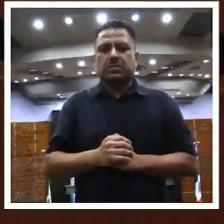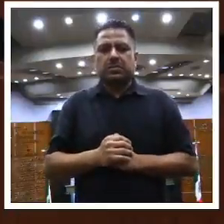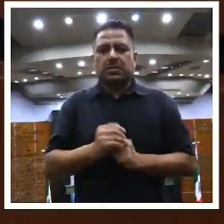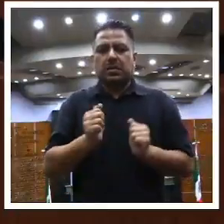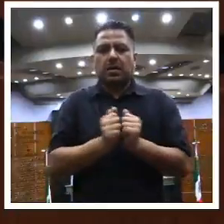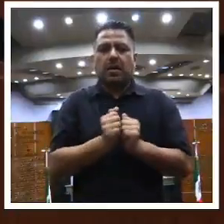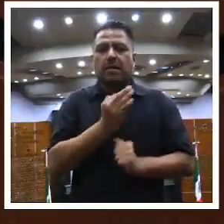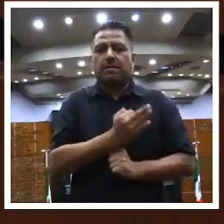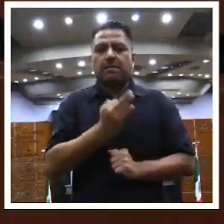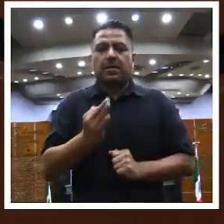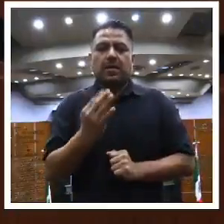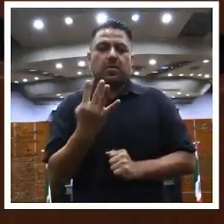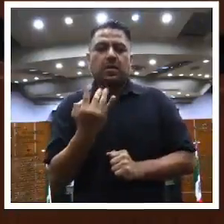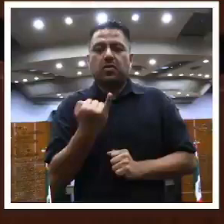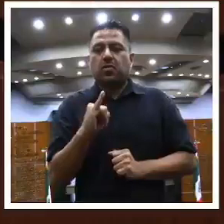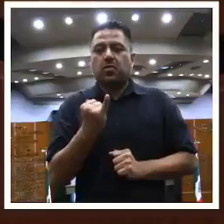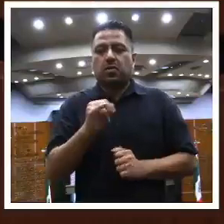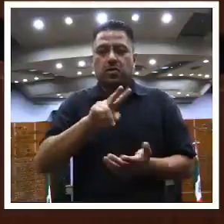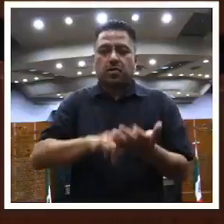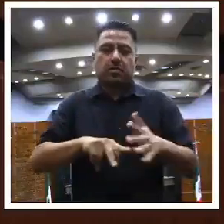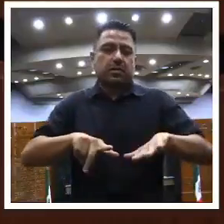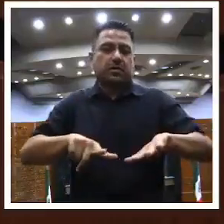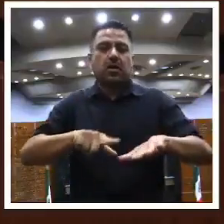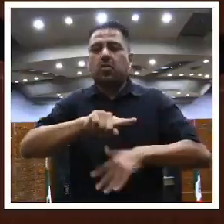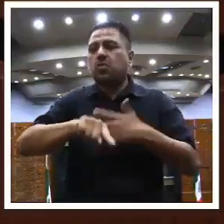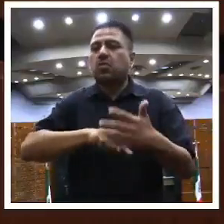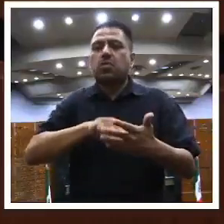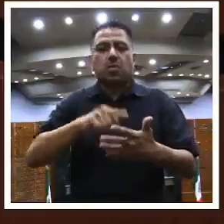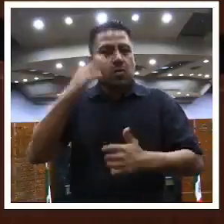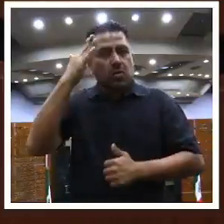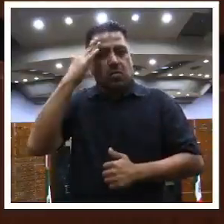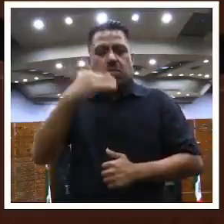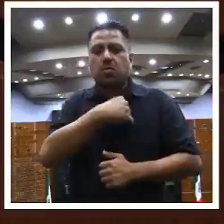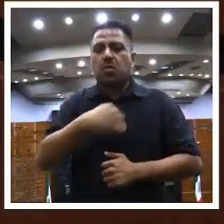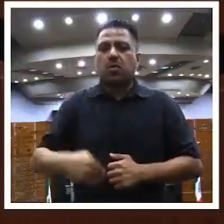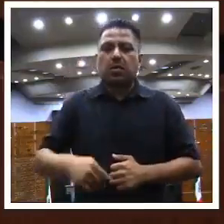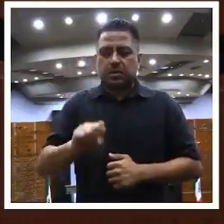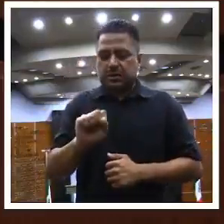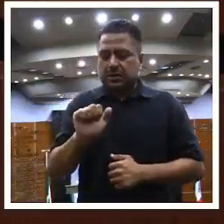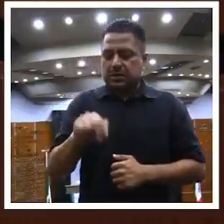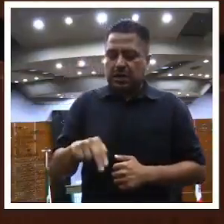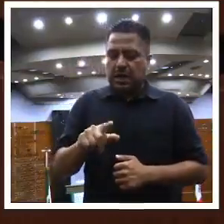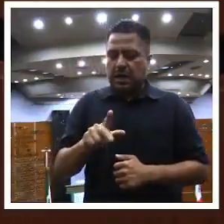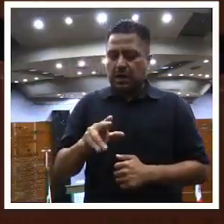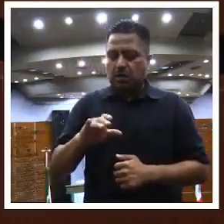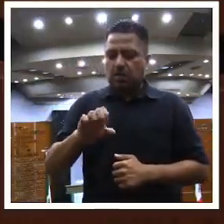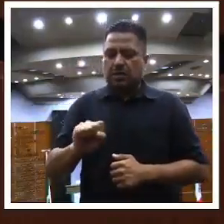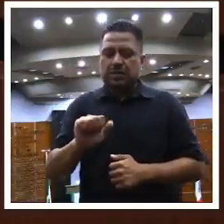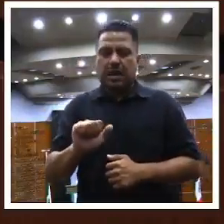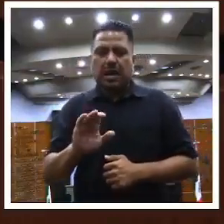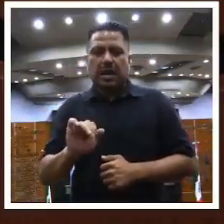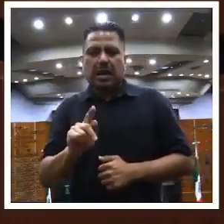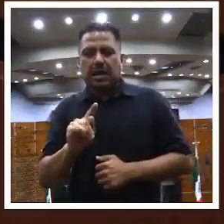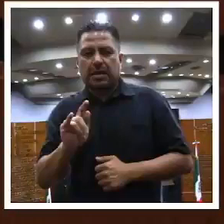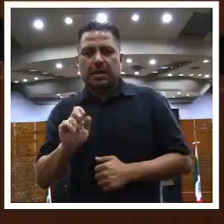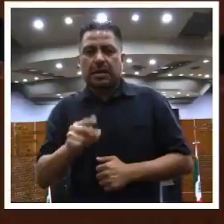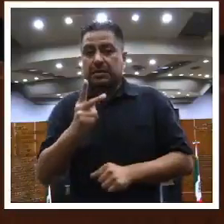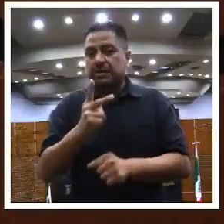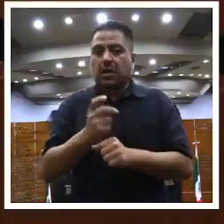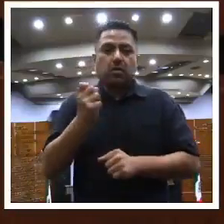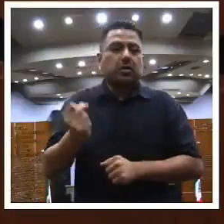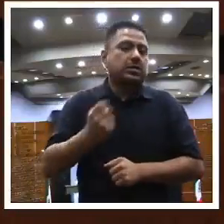Con fecha 4 de junio de 2017, tuvo lugar en la cabecera municipal de San Luis Zacatlán la segunda Asamblea General de